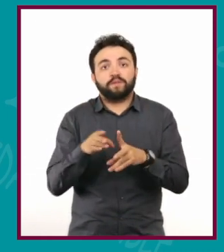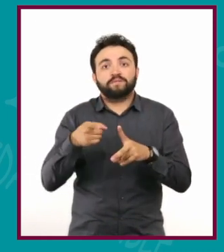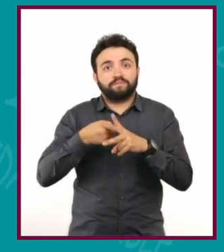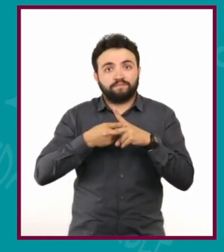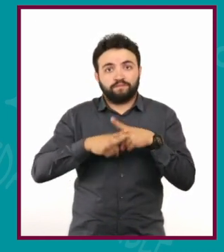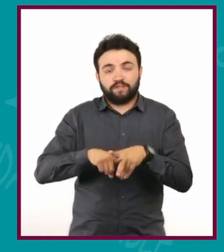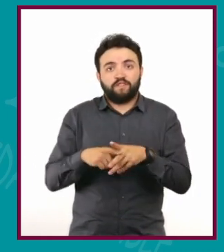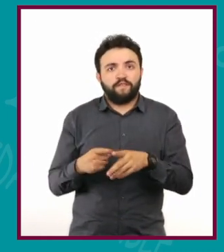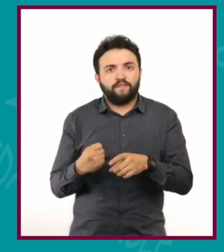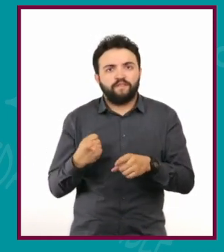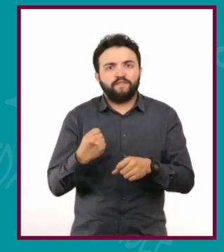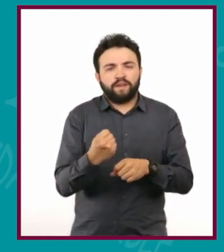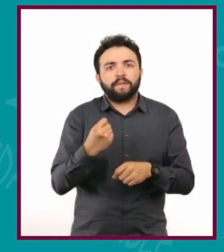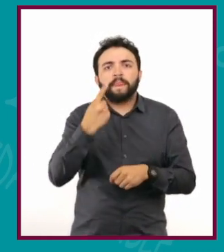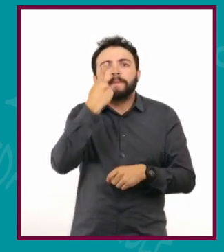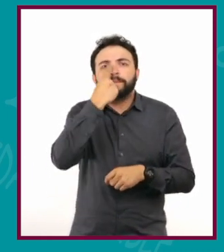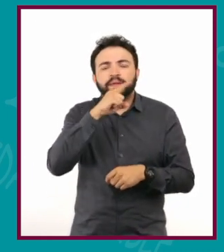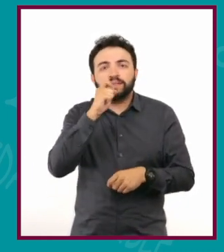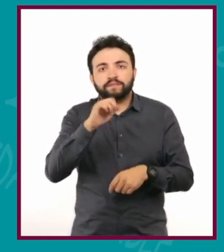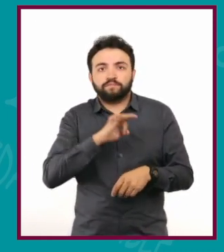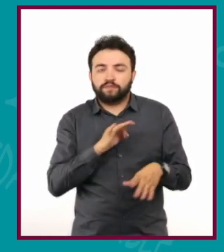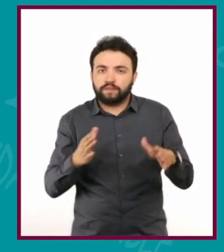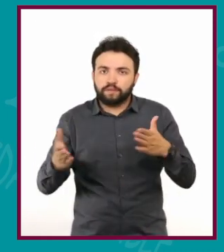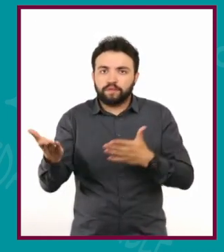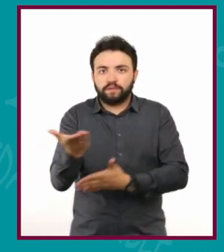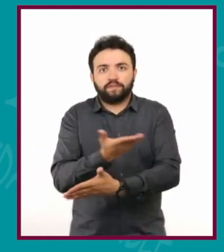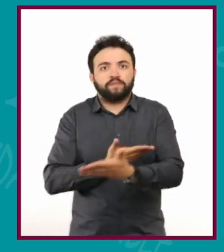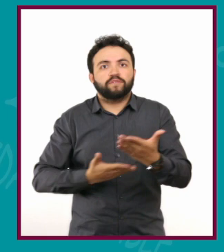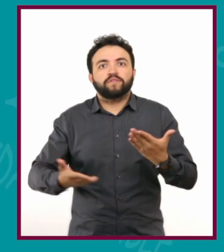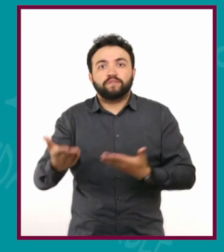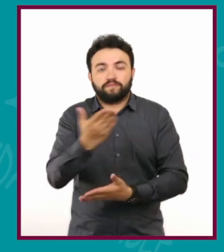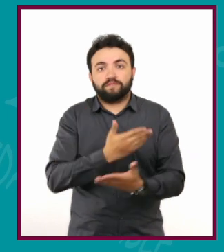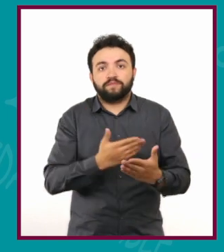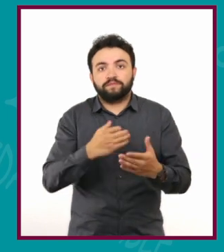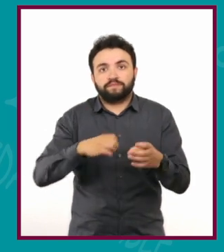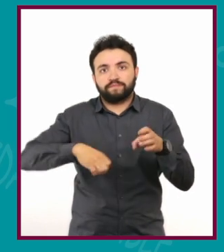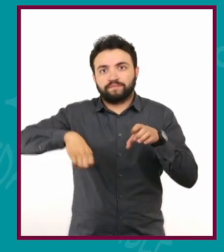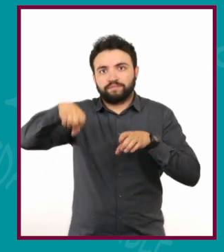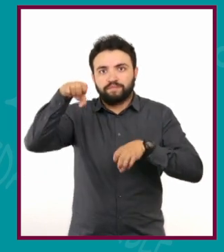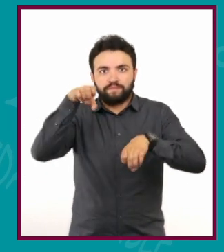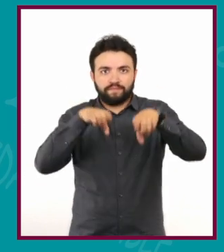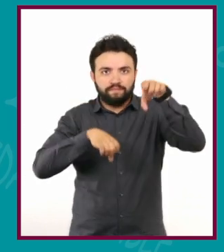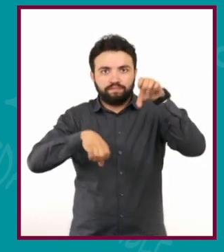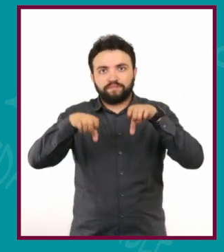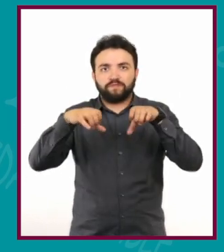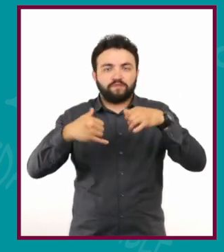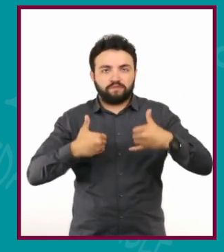potente para poder compartir entre generaciones.